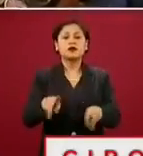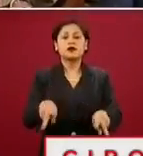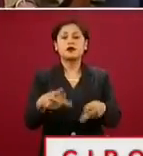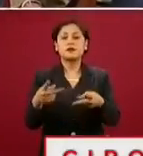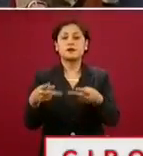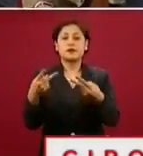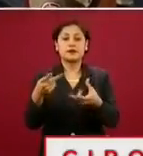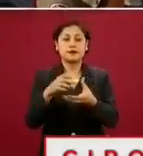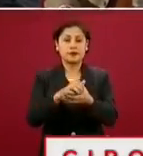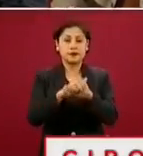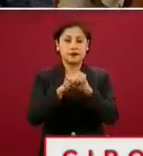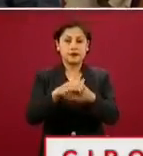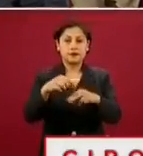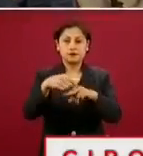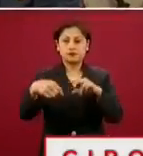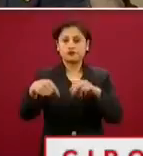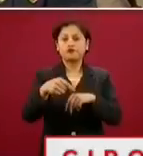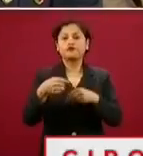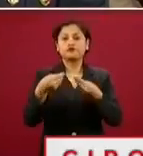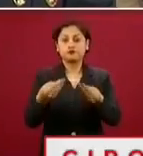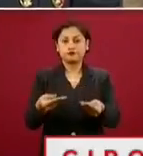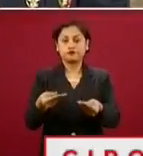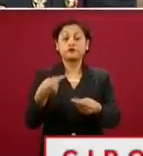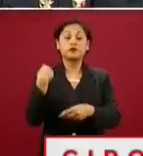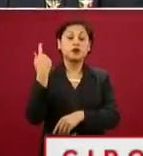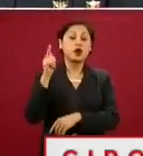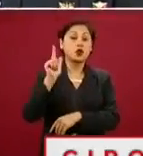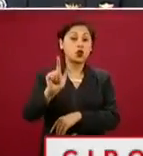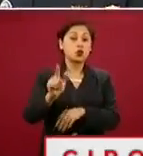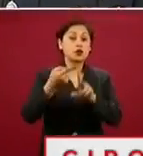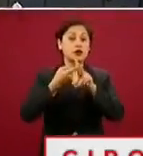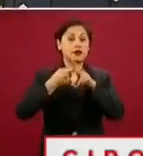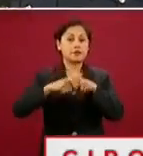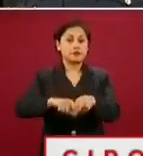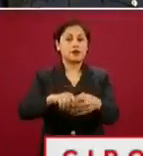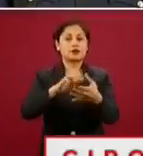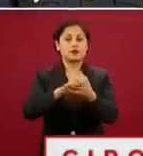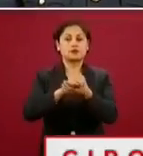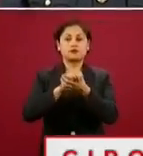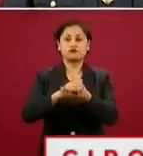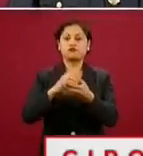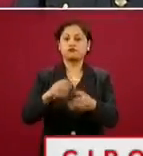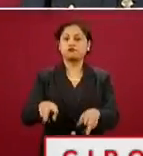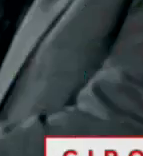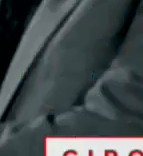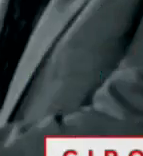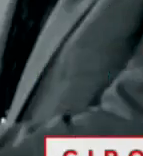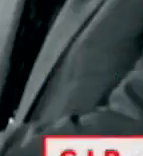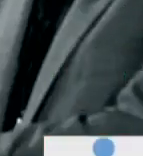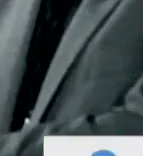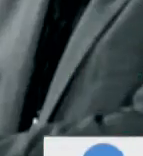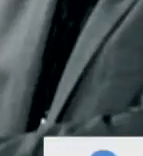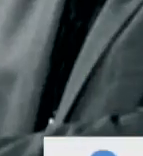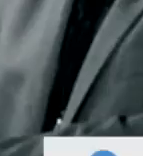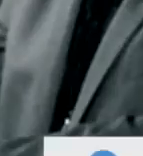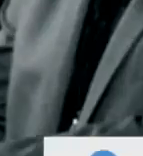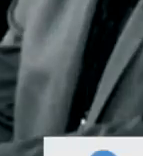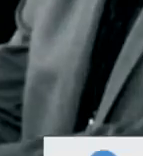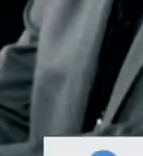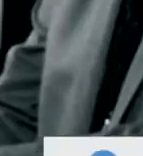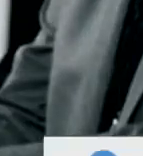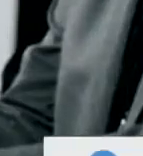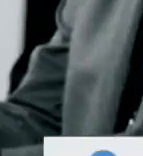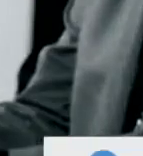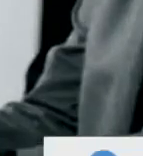la lotería. El lunes próximo empiezan a venderse. Le voy a entregar